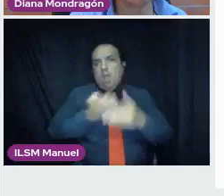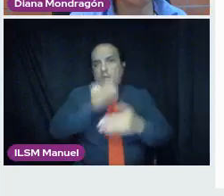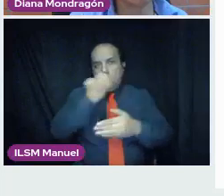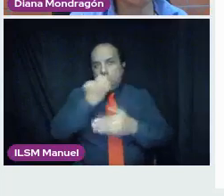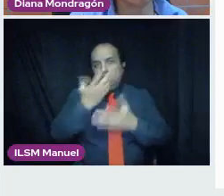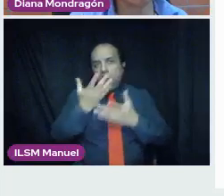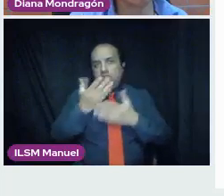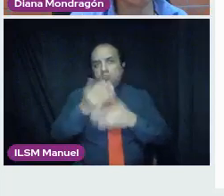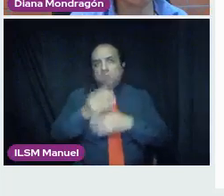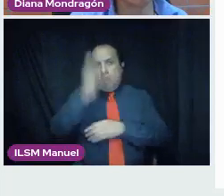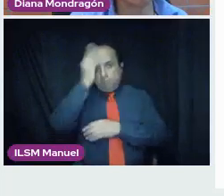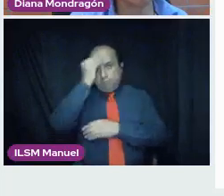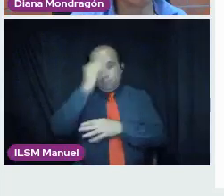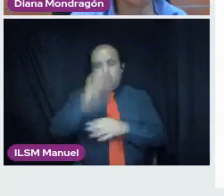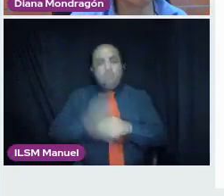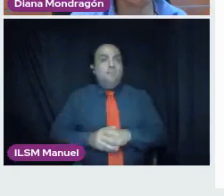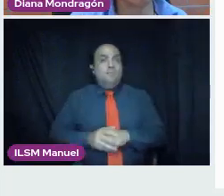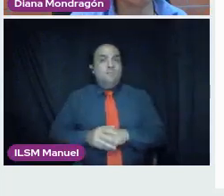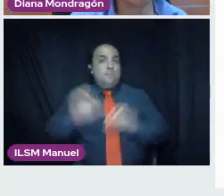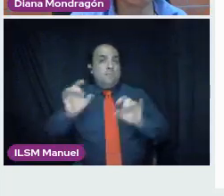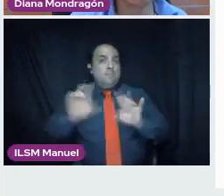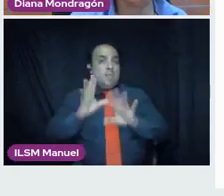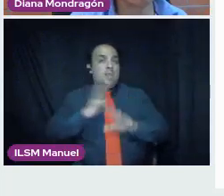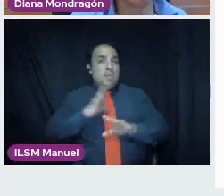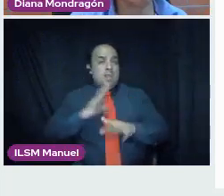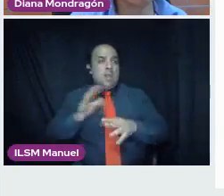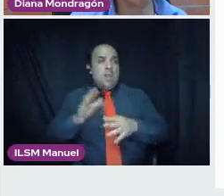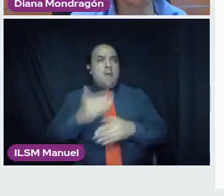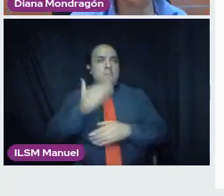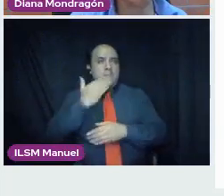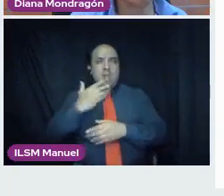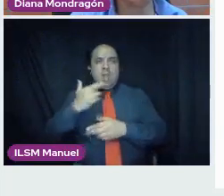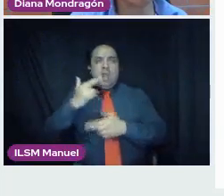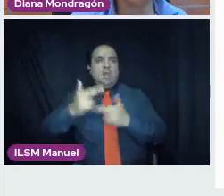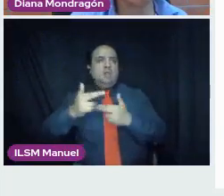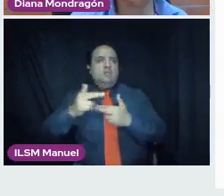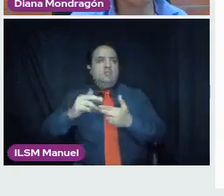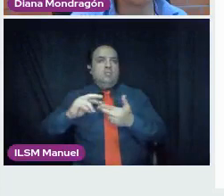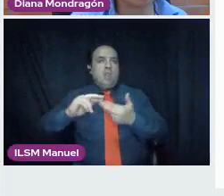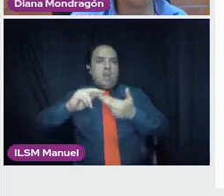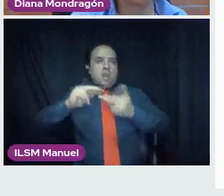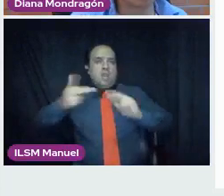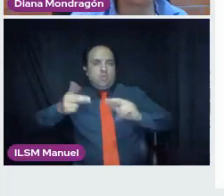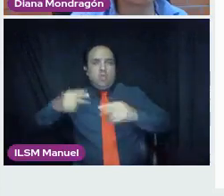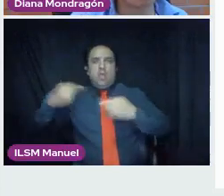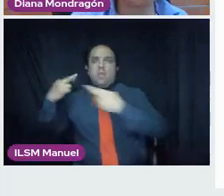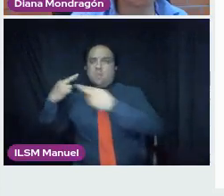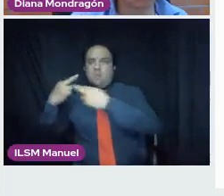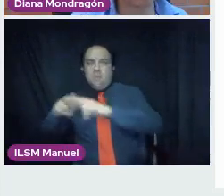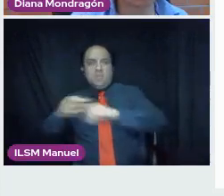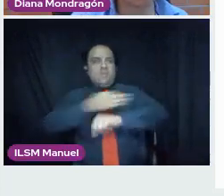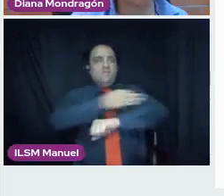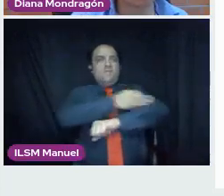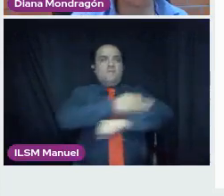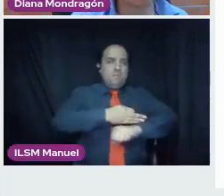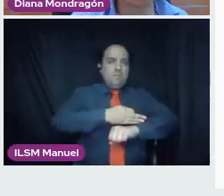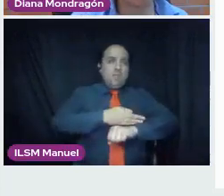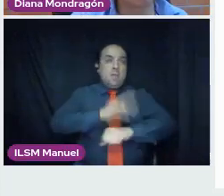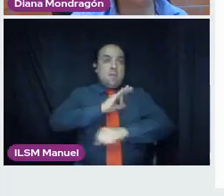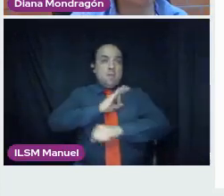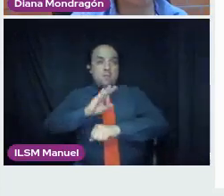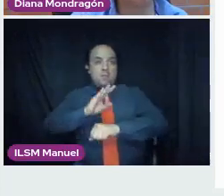hay una buena relación entre docente y familia, pues creo que se puede ayudar a tiempo al